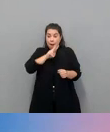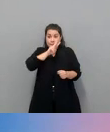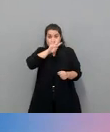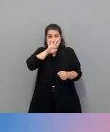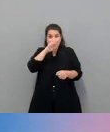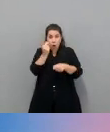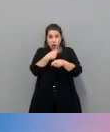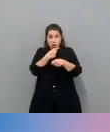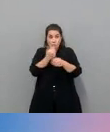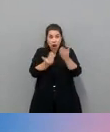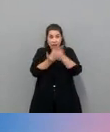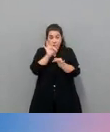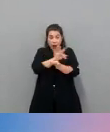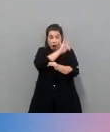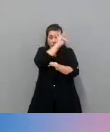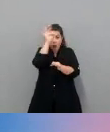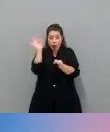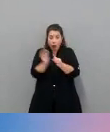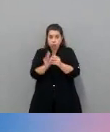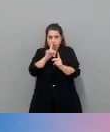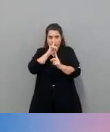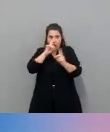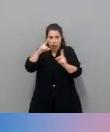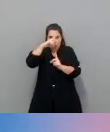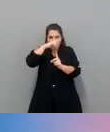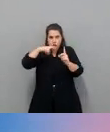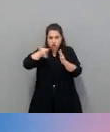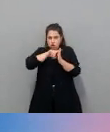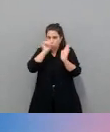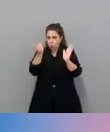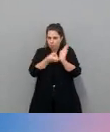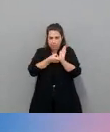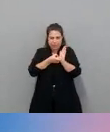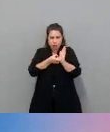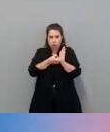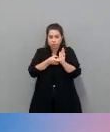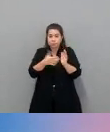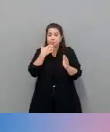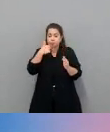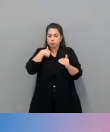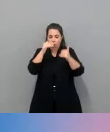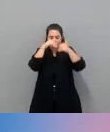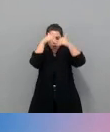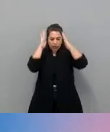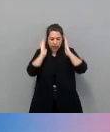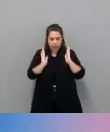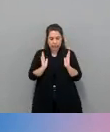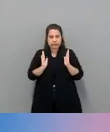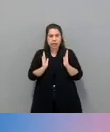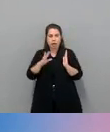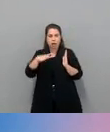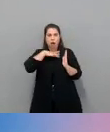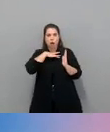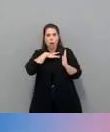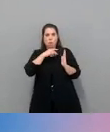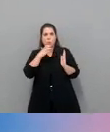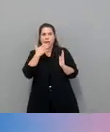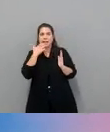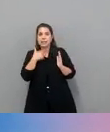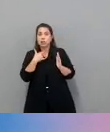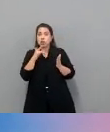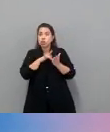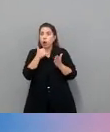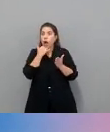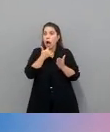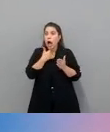día, 365 días al año, yo, si estoy en mi domicilio, puedo estar localizada y ante una emergencia